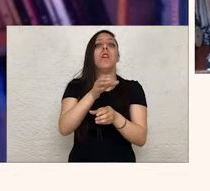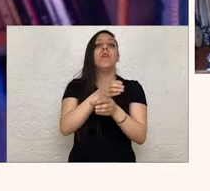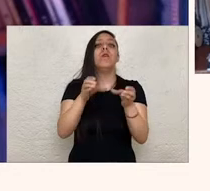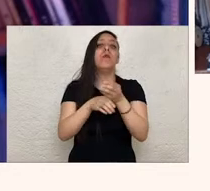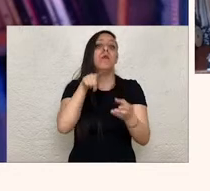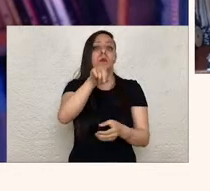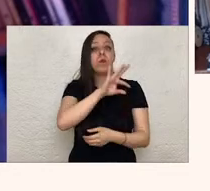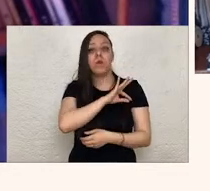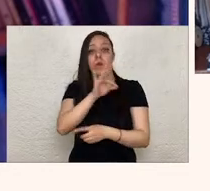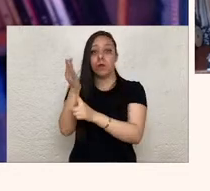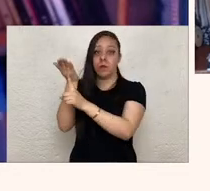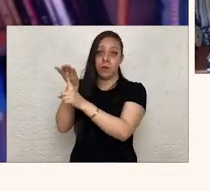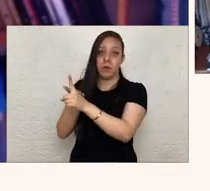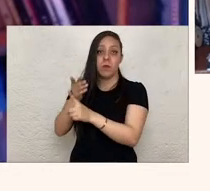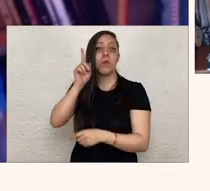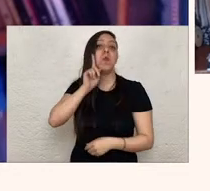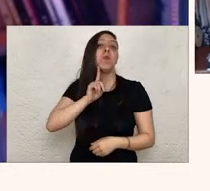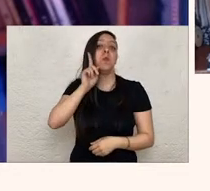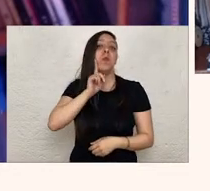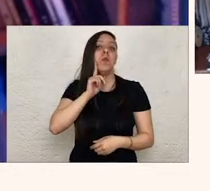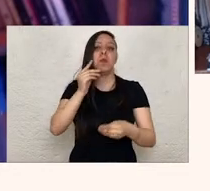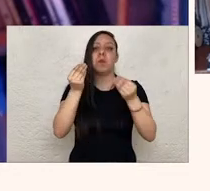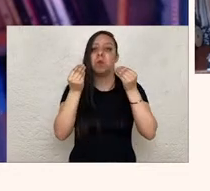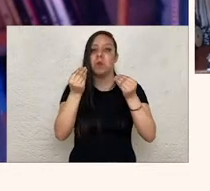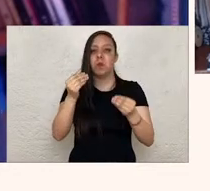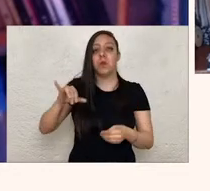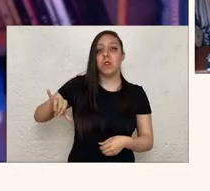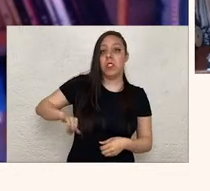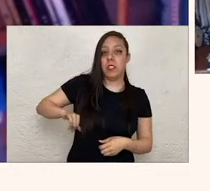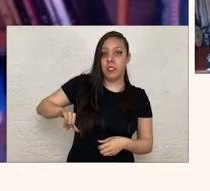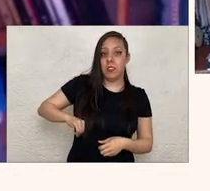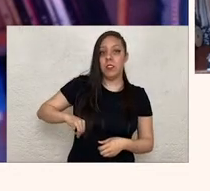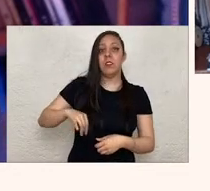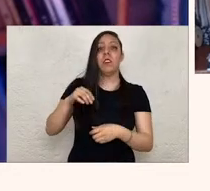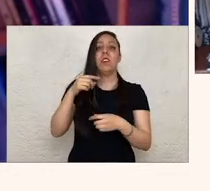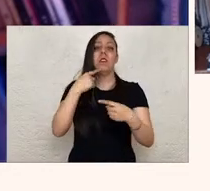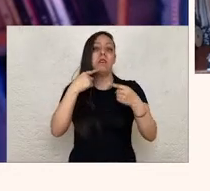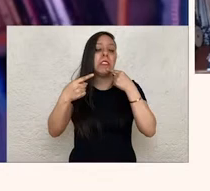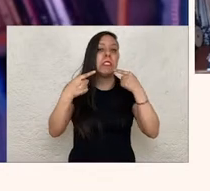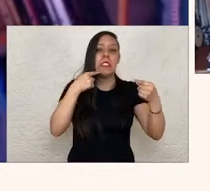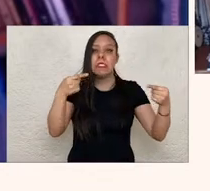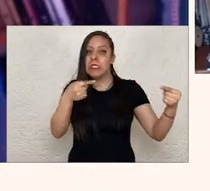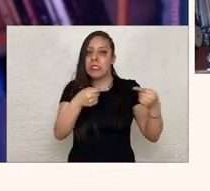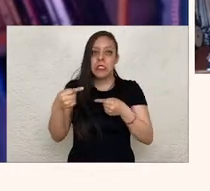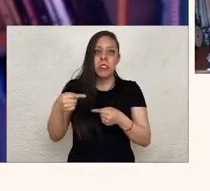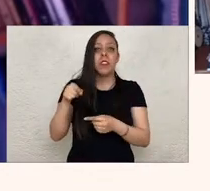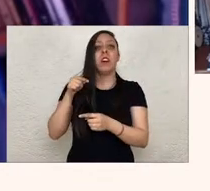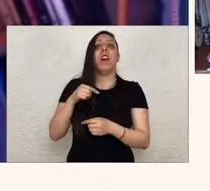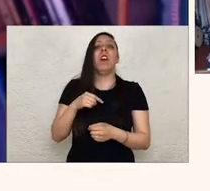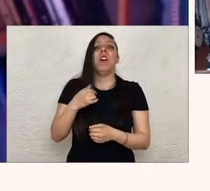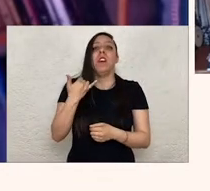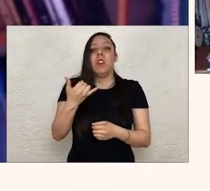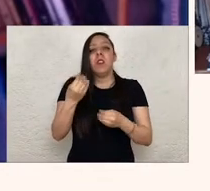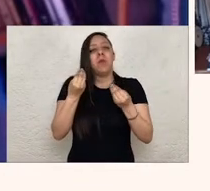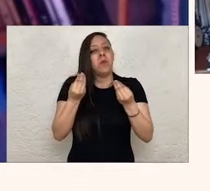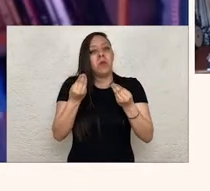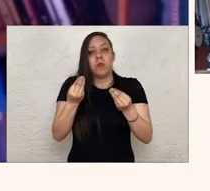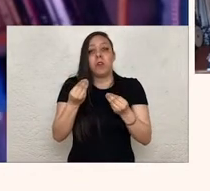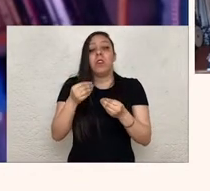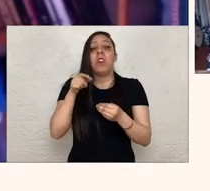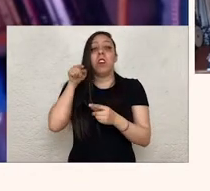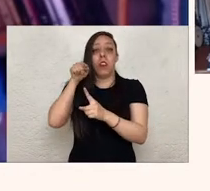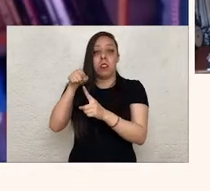puedes contar acerca de esta figura tan interesante, polémica, contradictoria y emblemática de que es